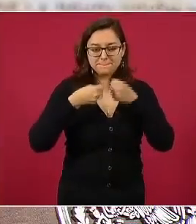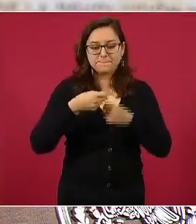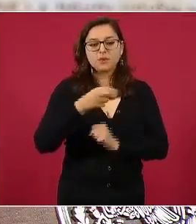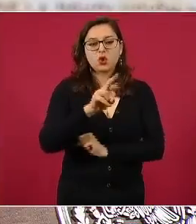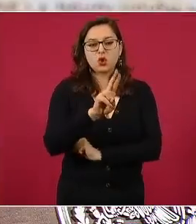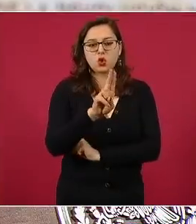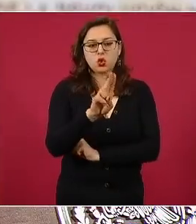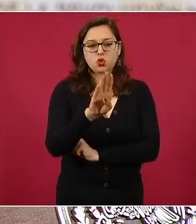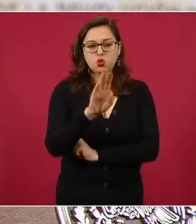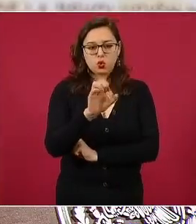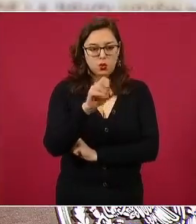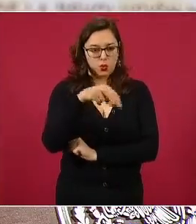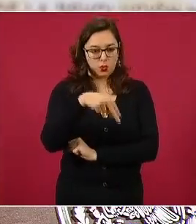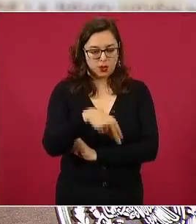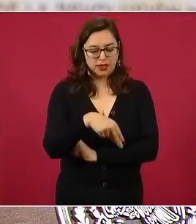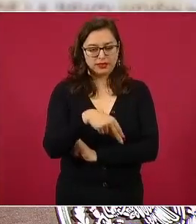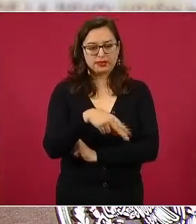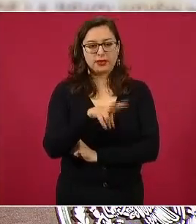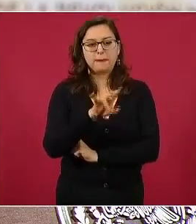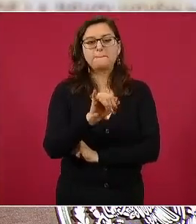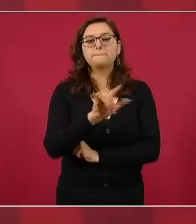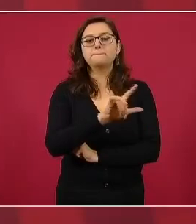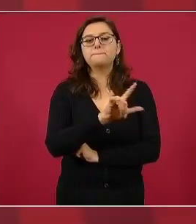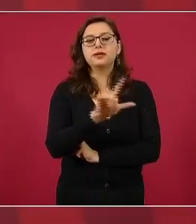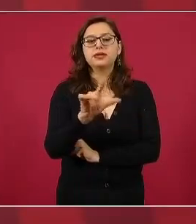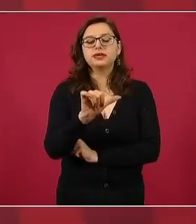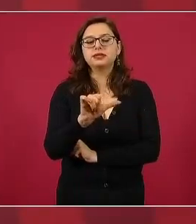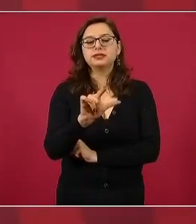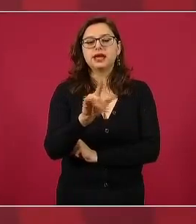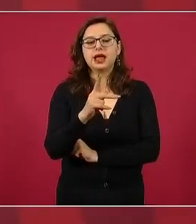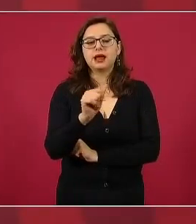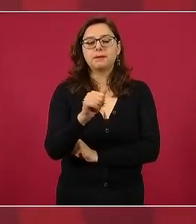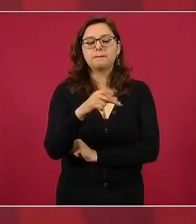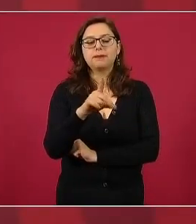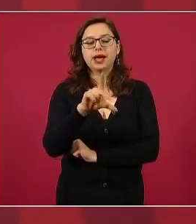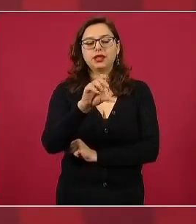Rubén Villalpando, me hizo una propuesta.